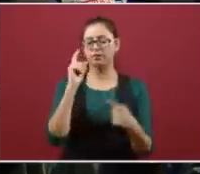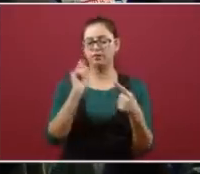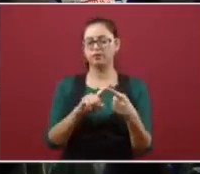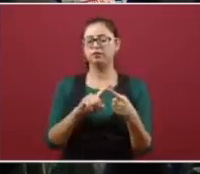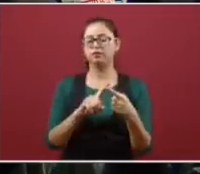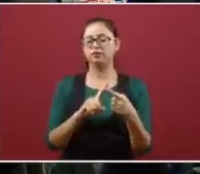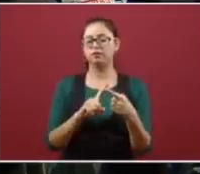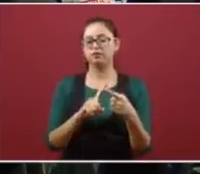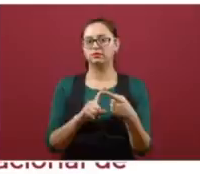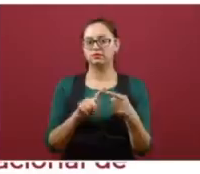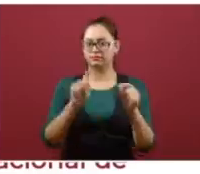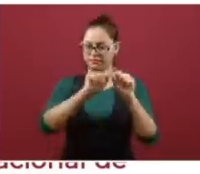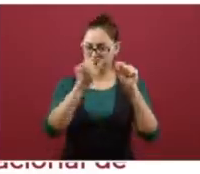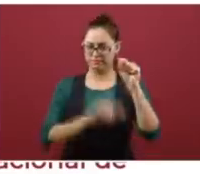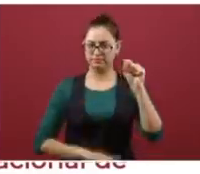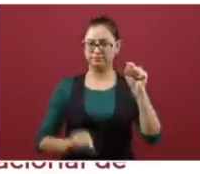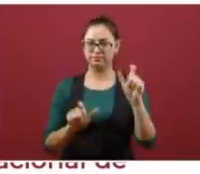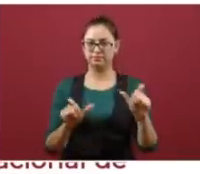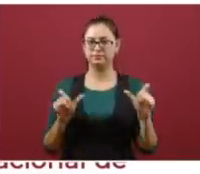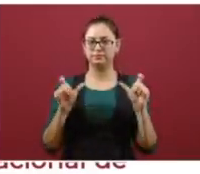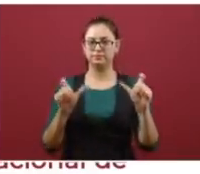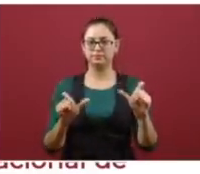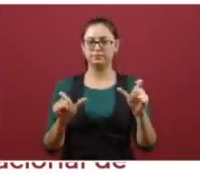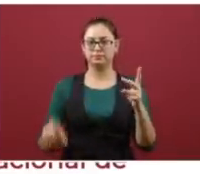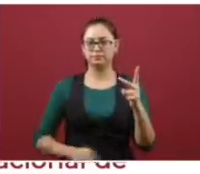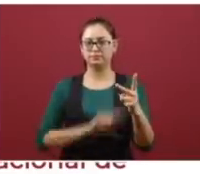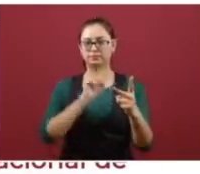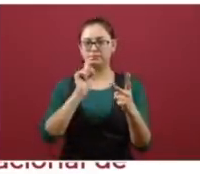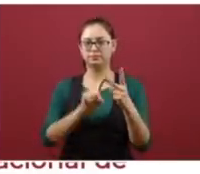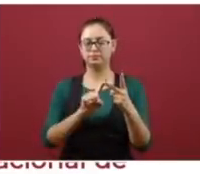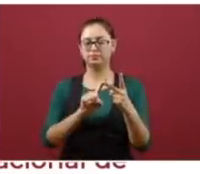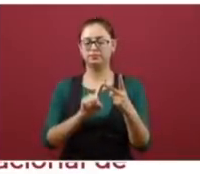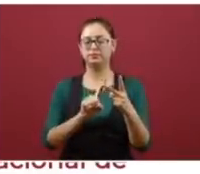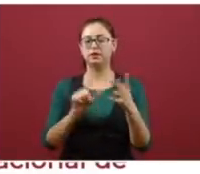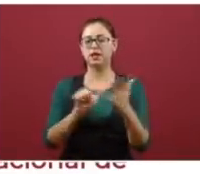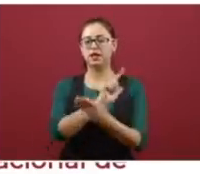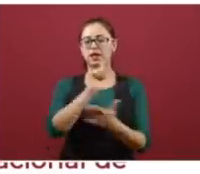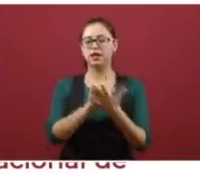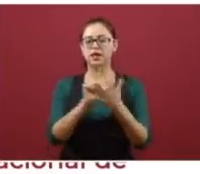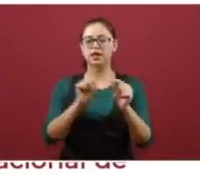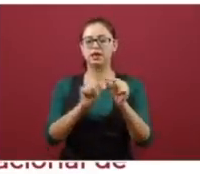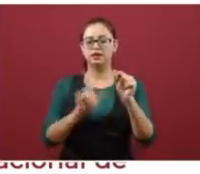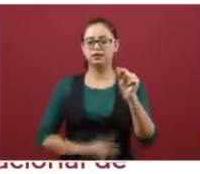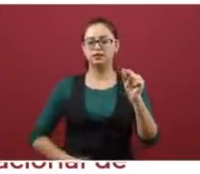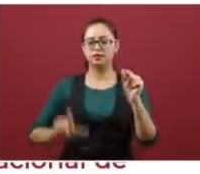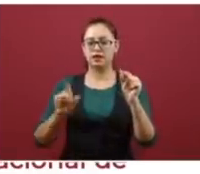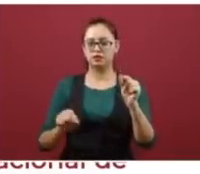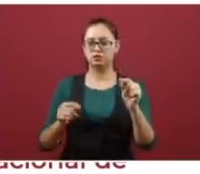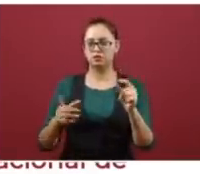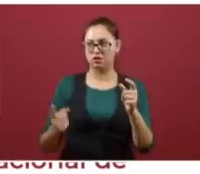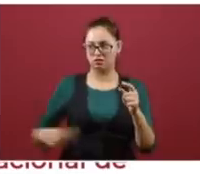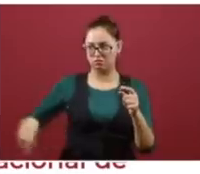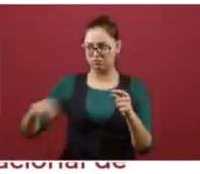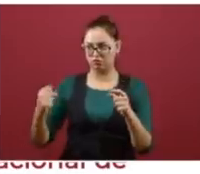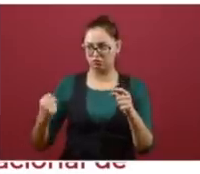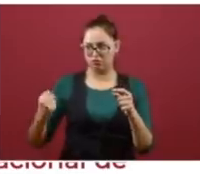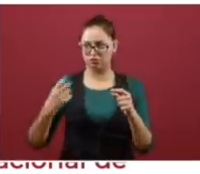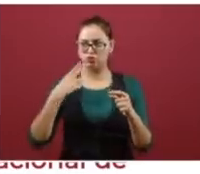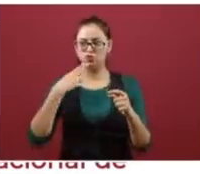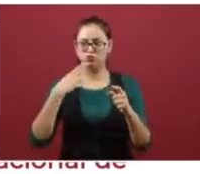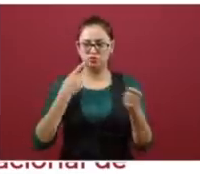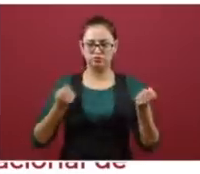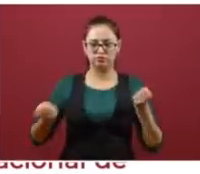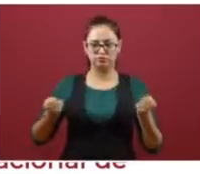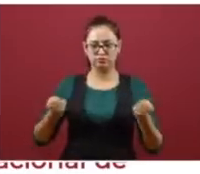de guardia nacional una nueva ley nacional de uso de la fuerza una nueva ley